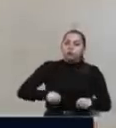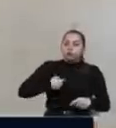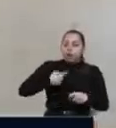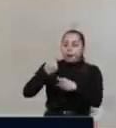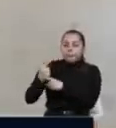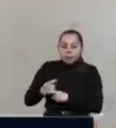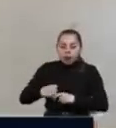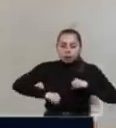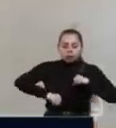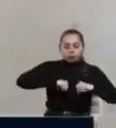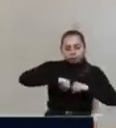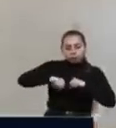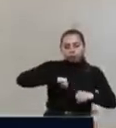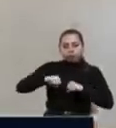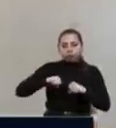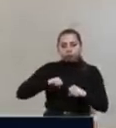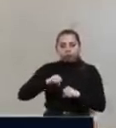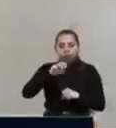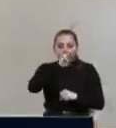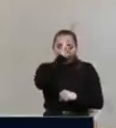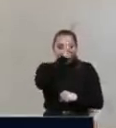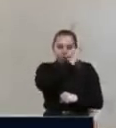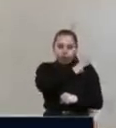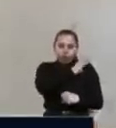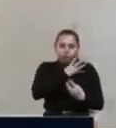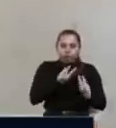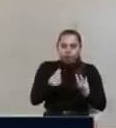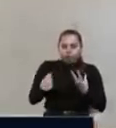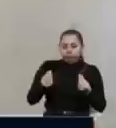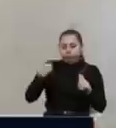operar de la fuerza pública.